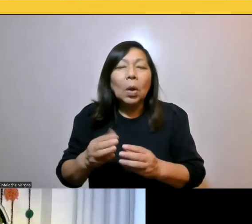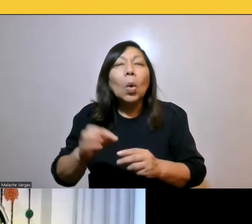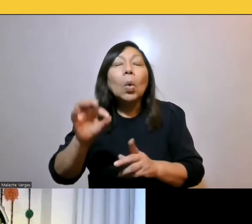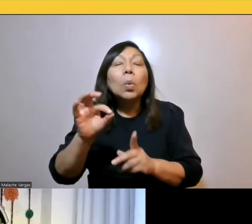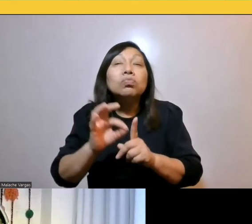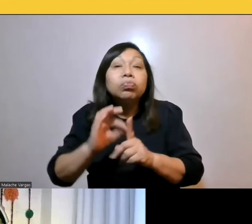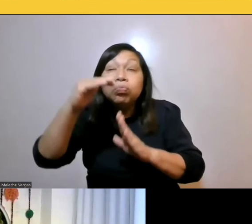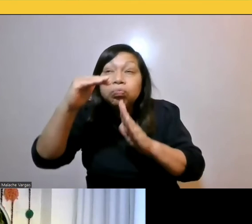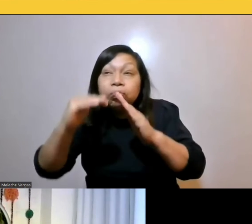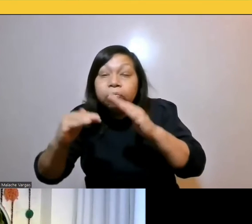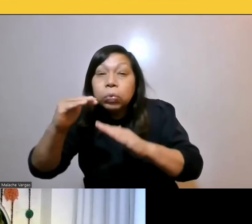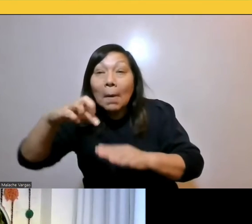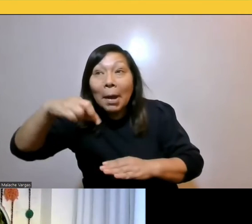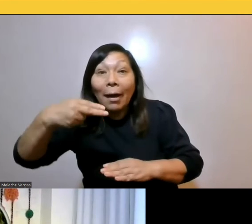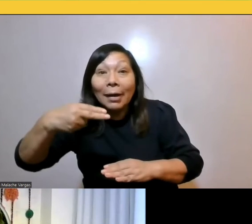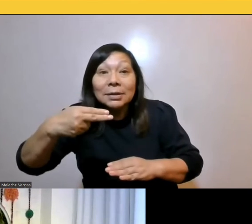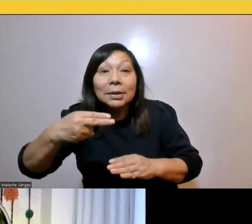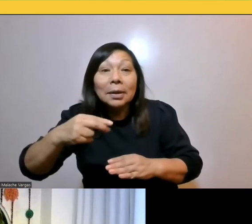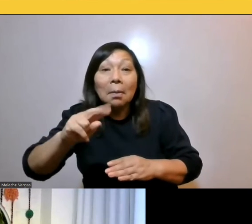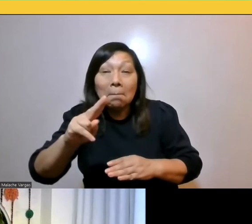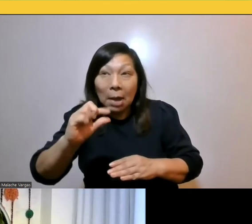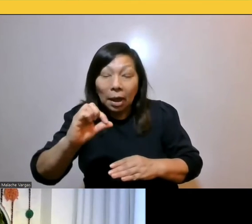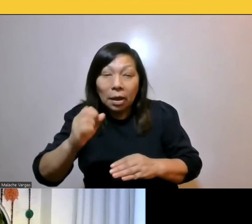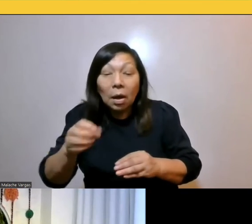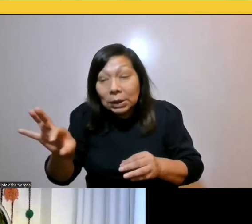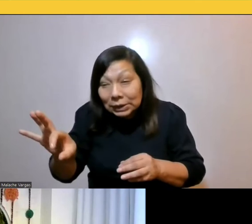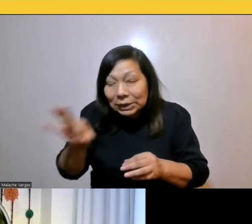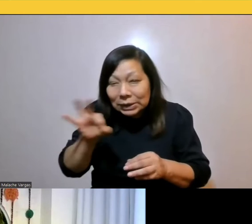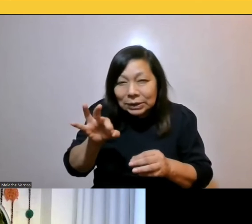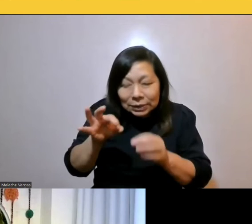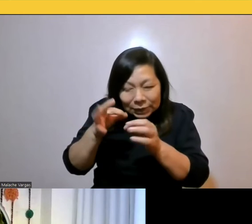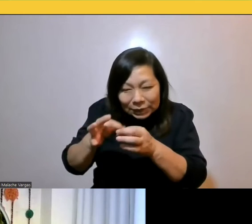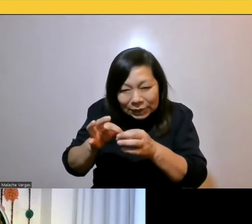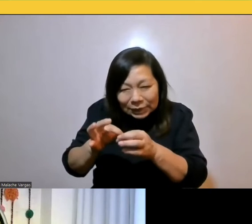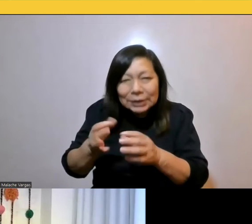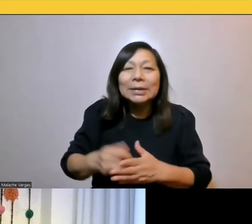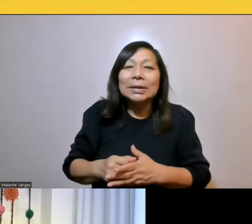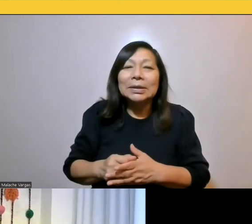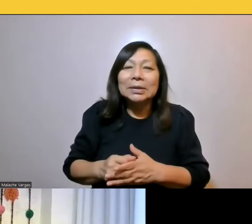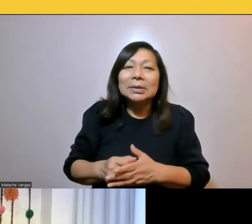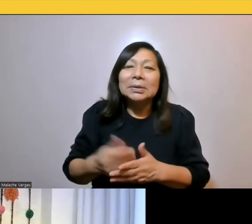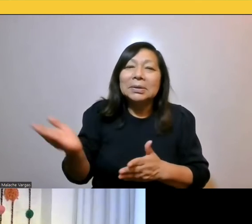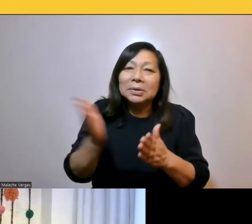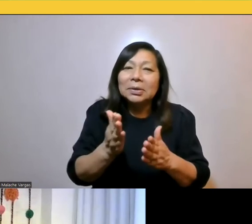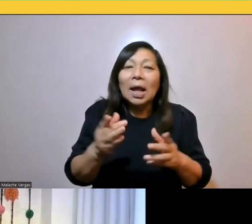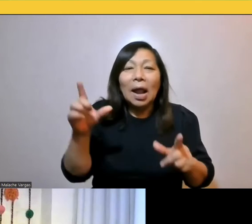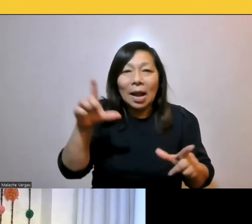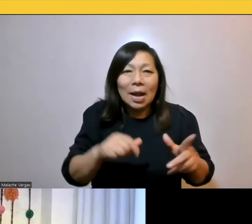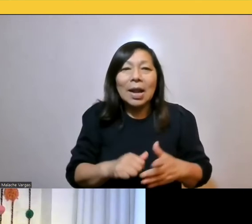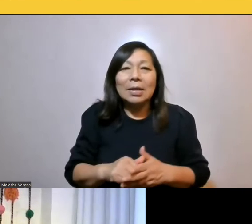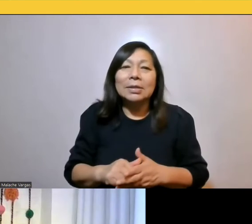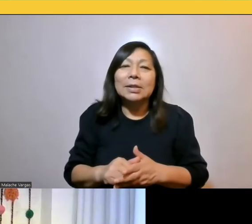medirlo. Eh, Se pueden tomar muestras del flujo vaginal y mandarlo al laboratorio y te evalúan